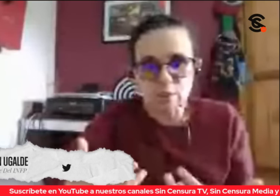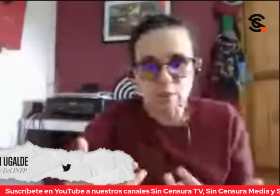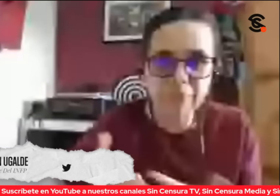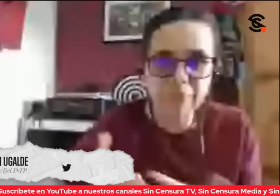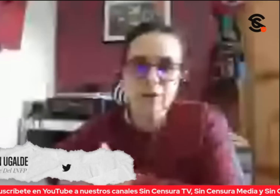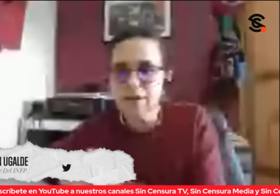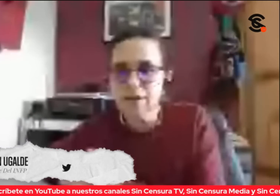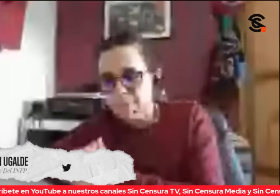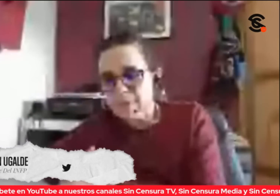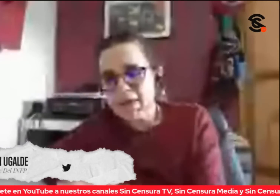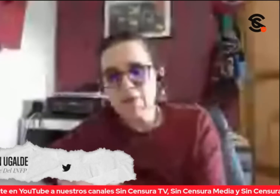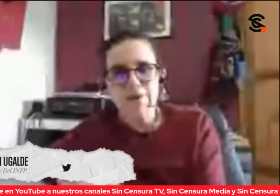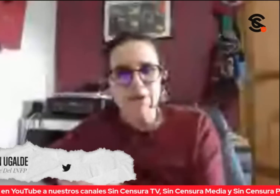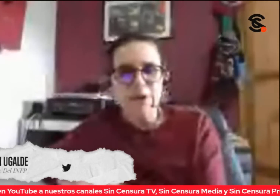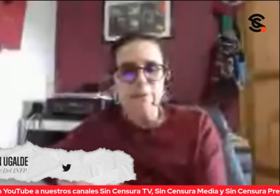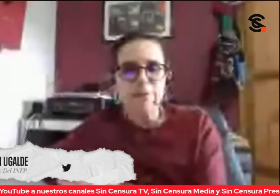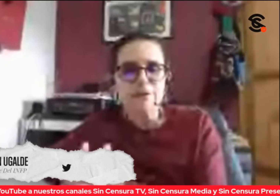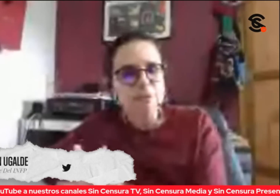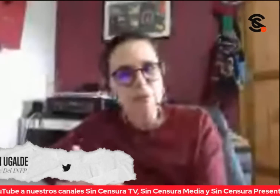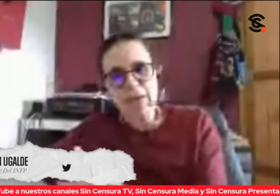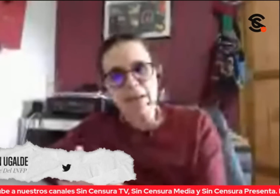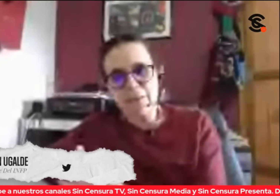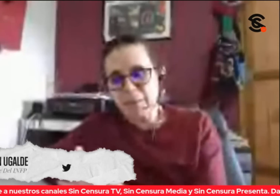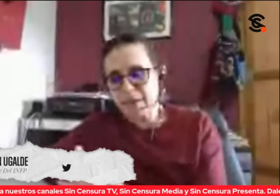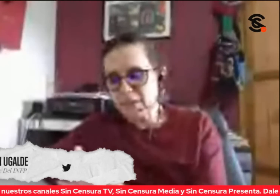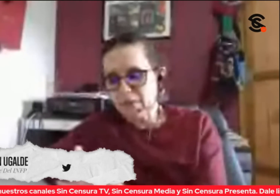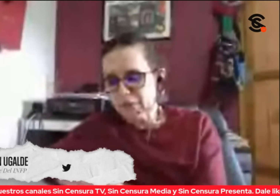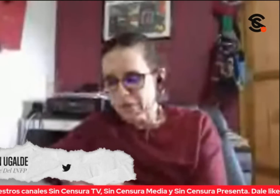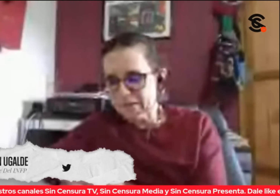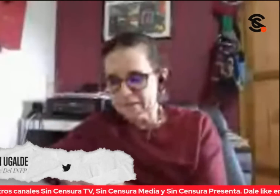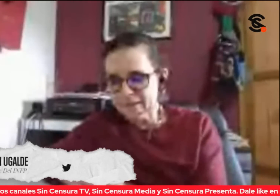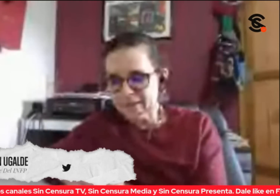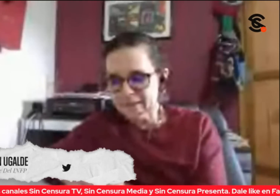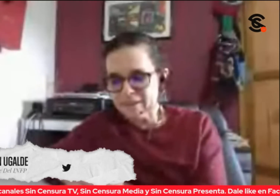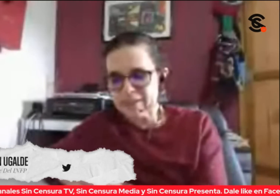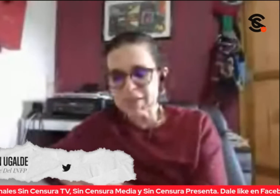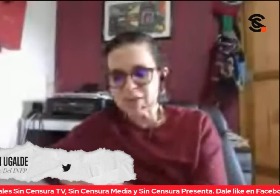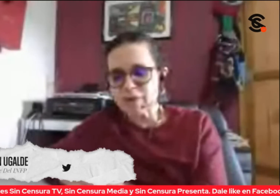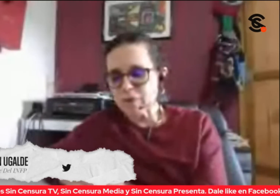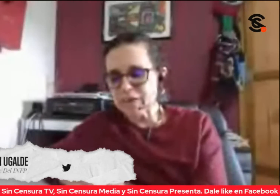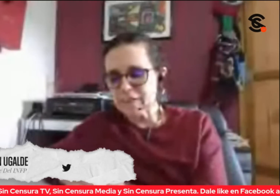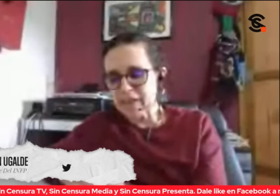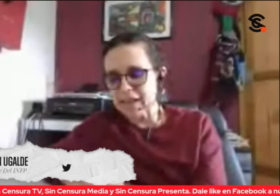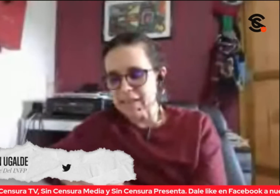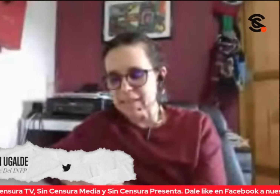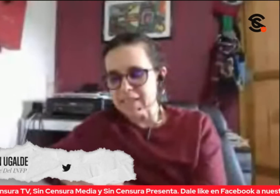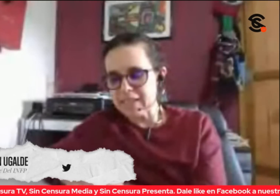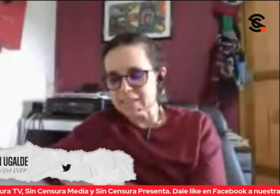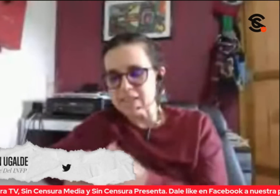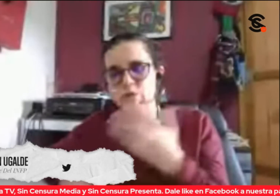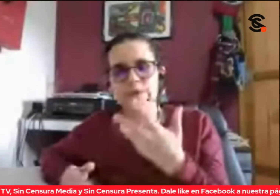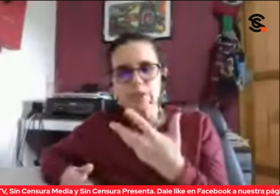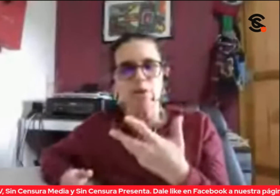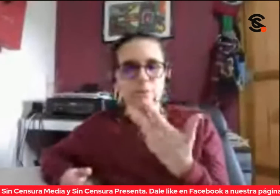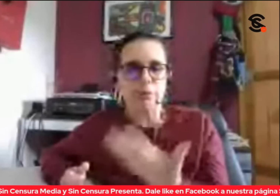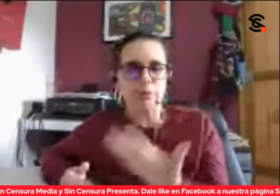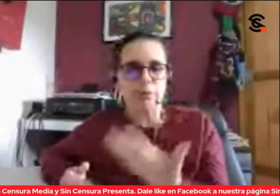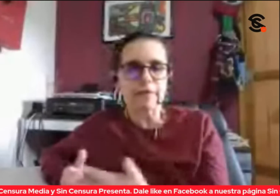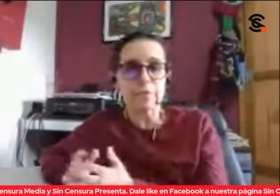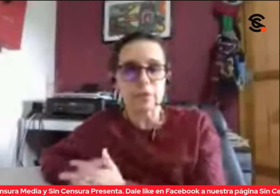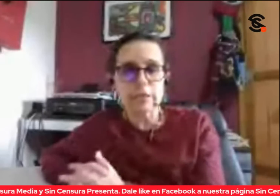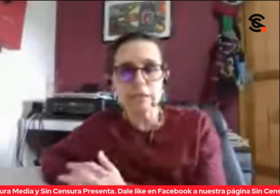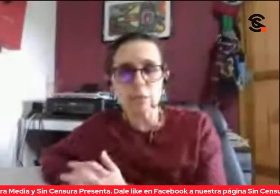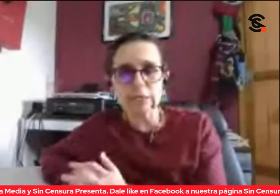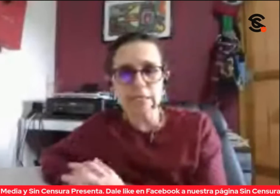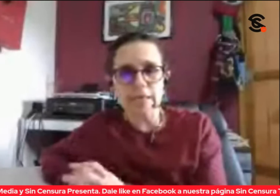les confronta, pues, ¿no? Mario, pues primero que nada, bienvenido. Y bueno, desde tu visión,